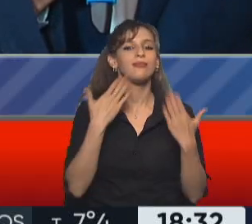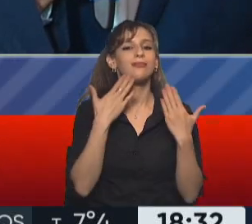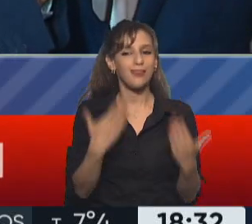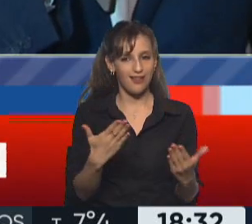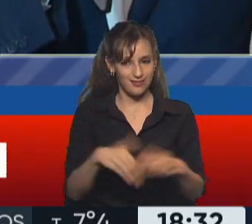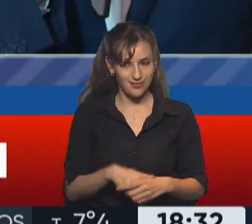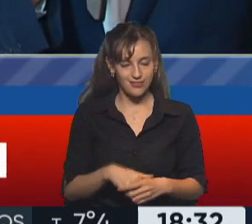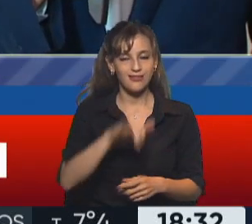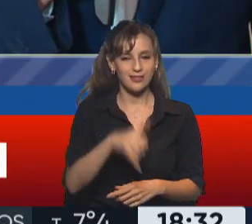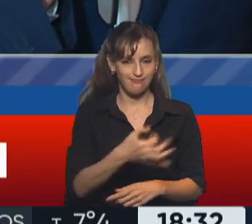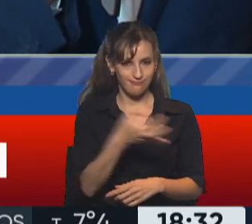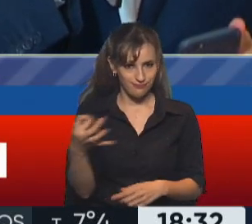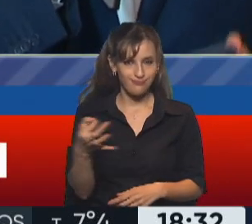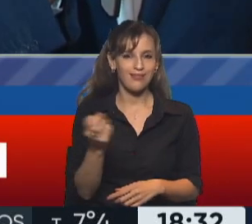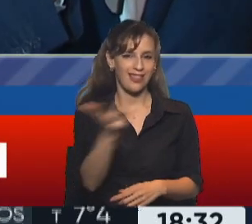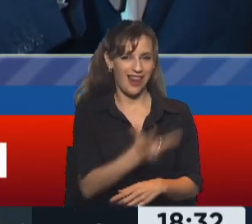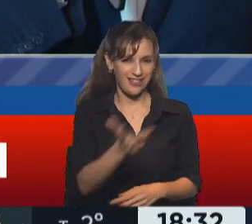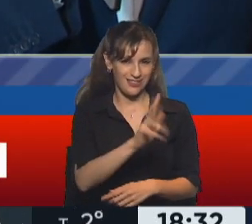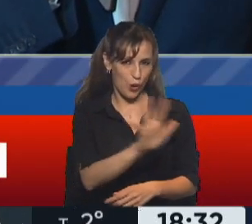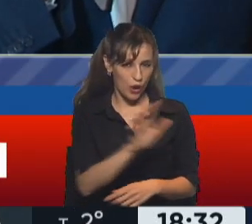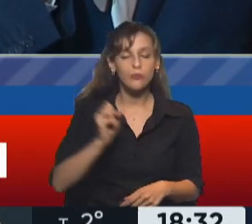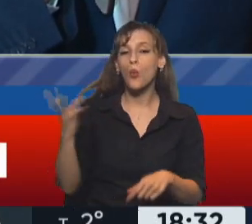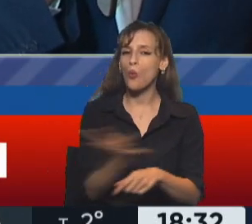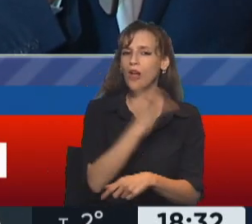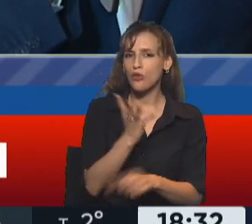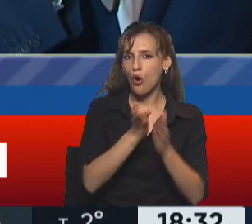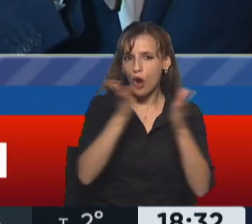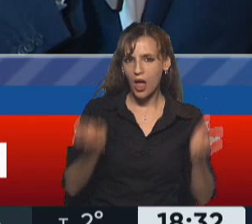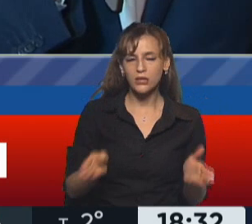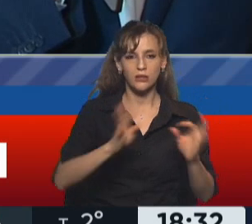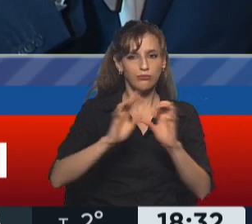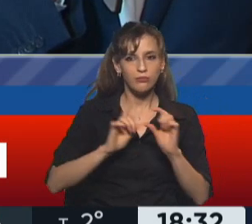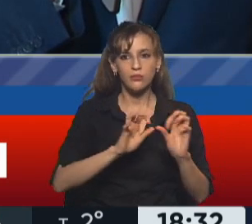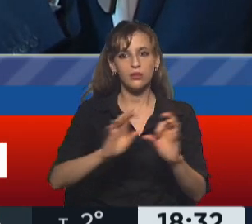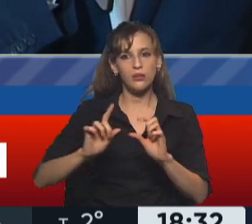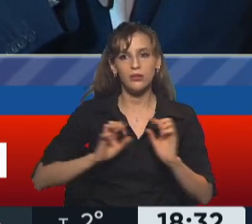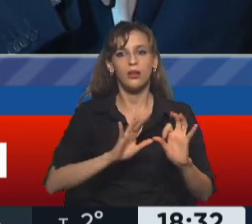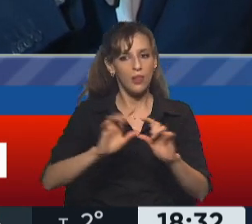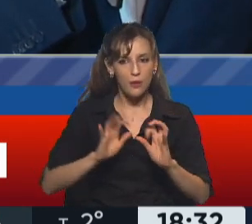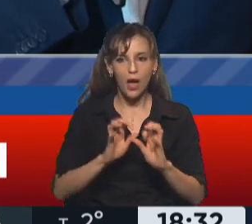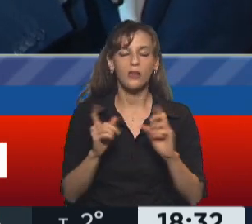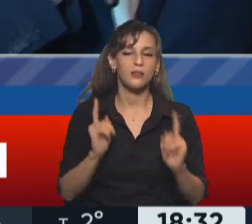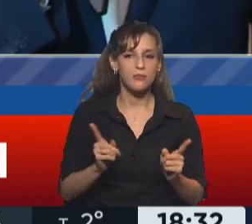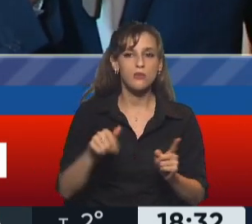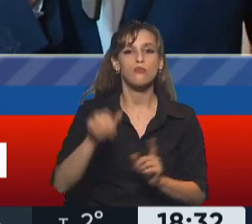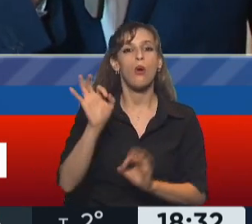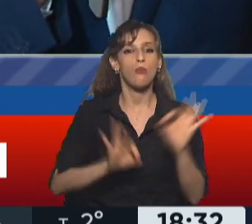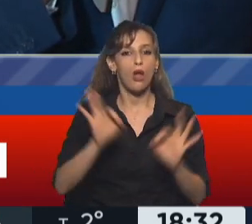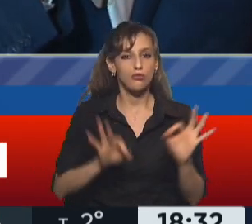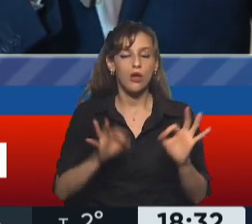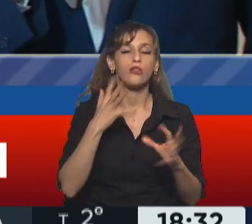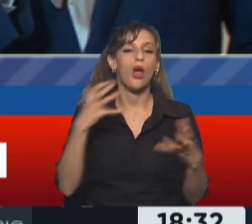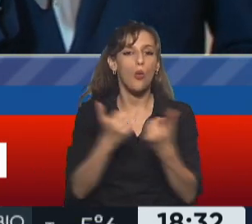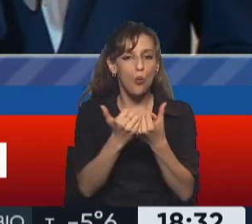Así es, Diana. Felicitas, Daniel. Más de 4 horas de debate en esta sesión especial que se trata del proyecto de acuerdo con el